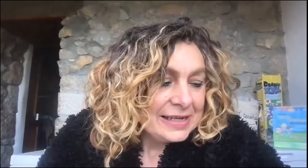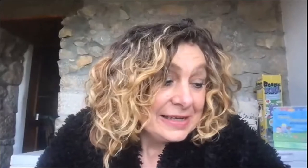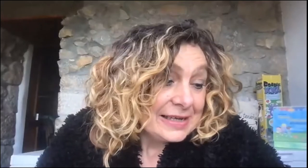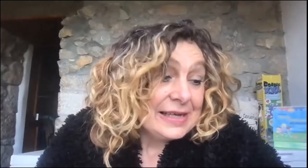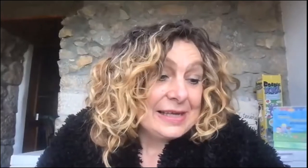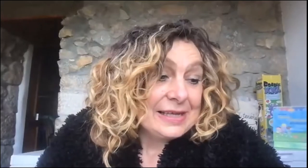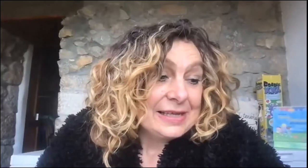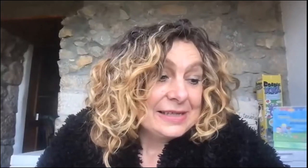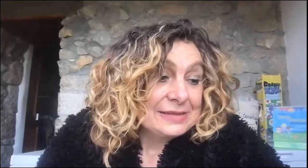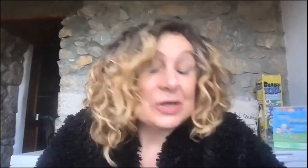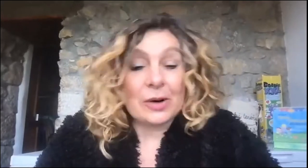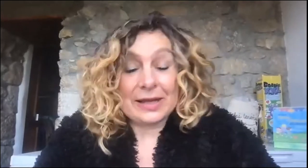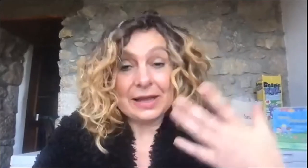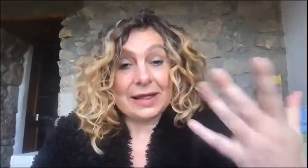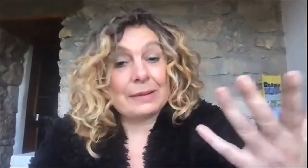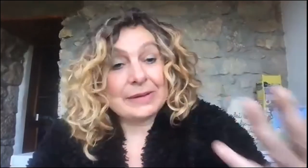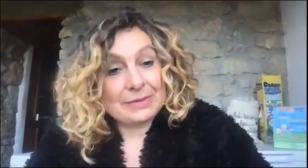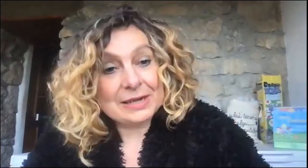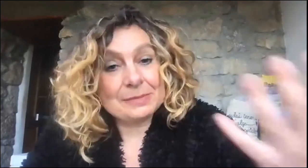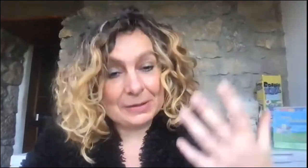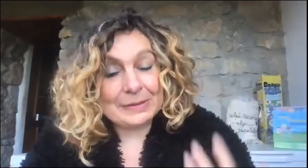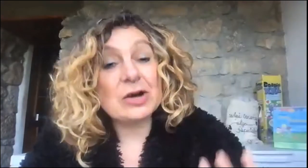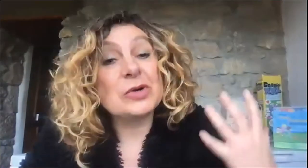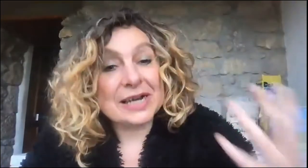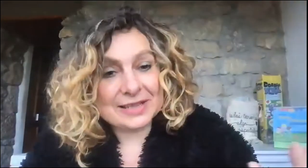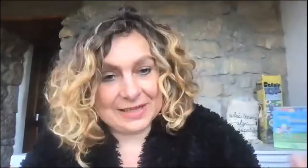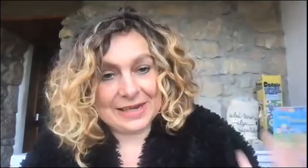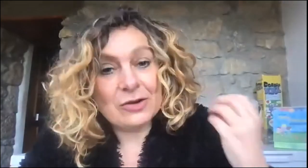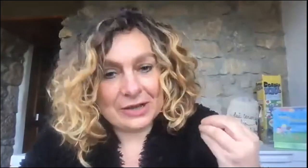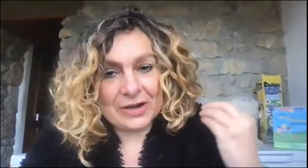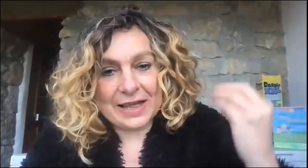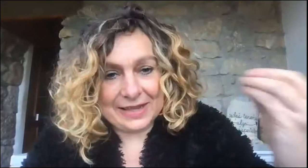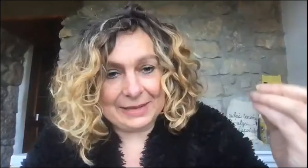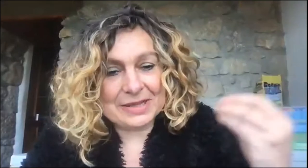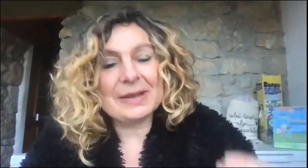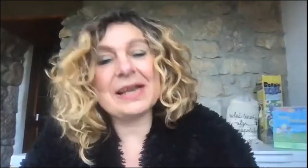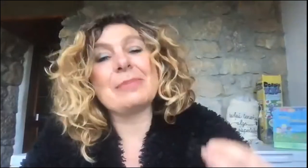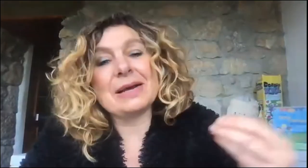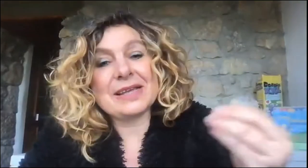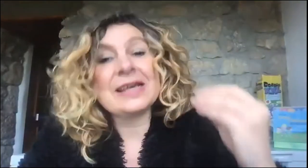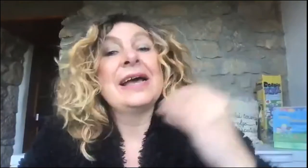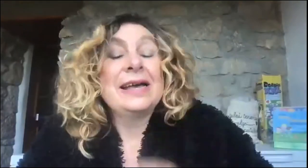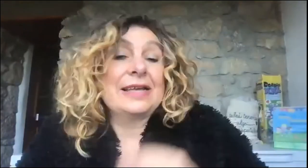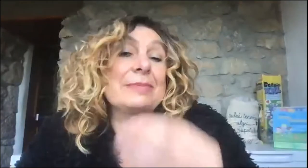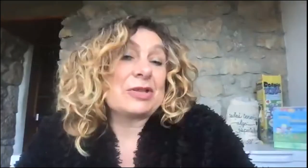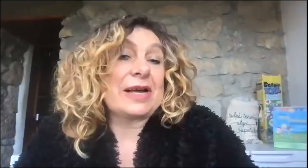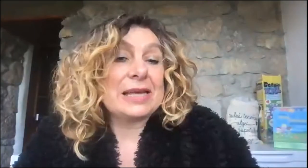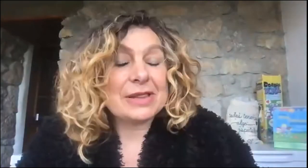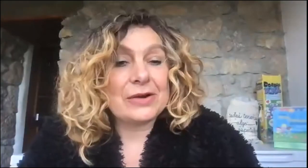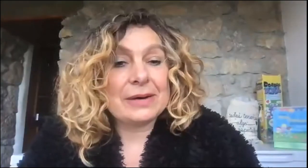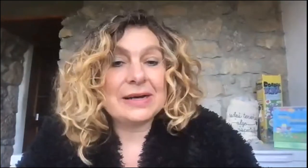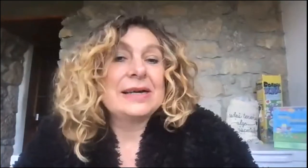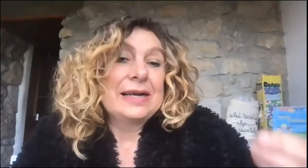comentar que, bueno, ahí hablaba de hablar, hablaba de comunicarse, que era lo que yo quería decir, que más bien la palabra es esa persona